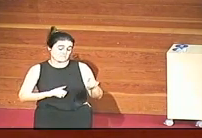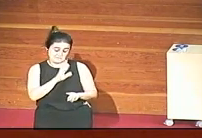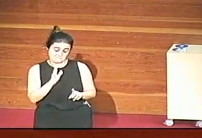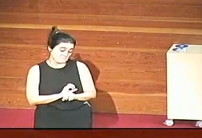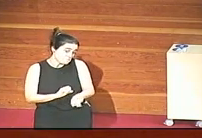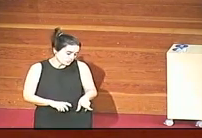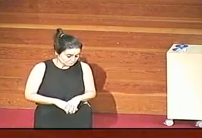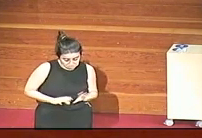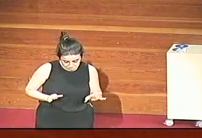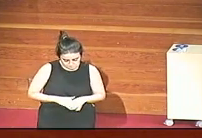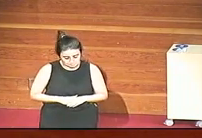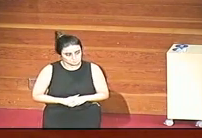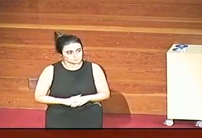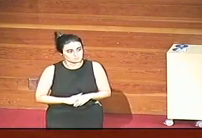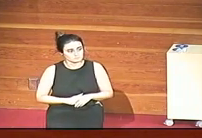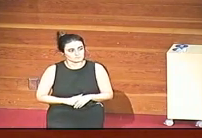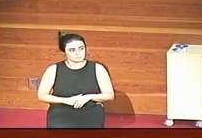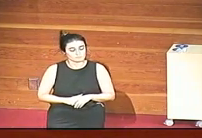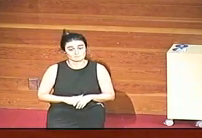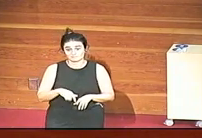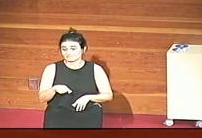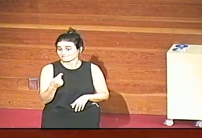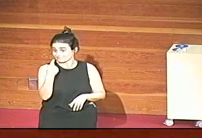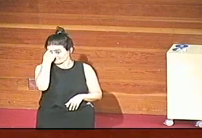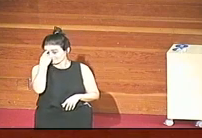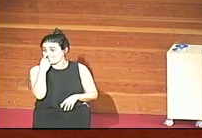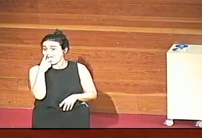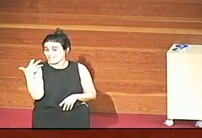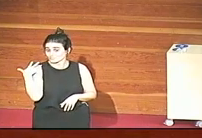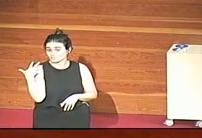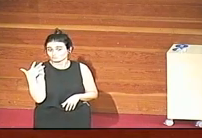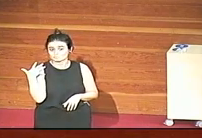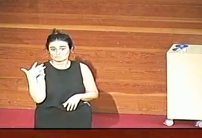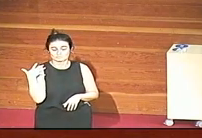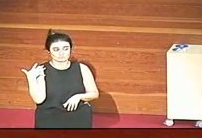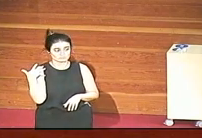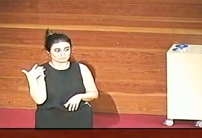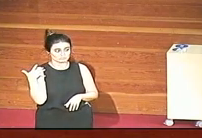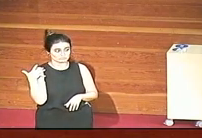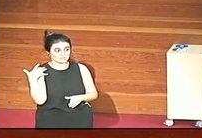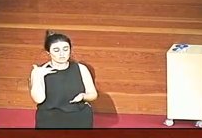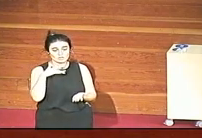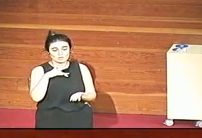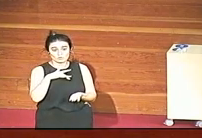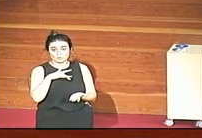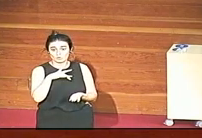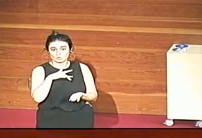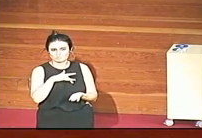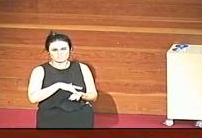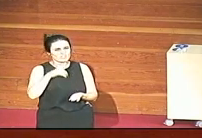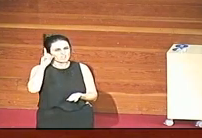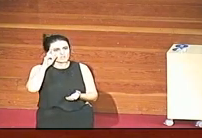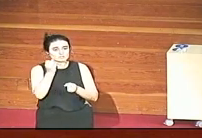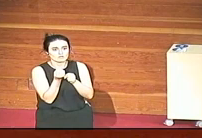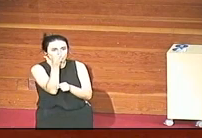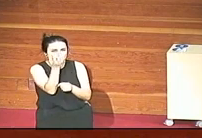y pero eso nos recuerda por ejemplo hace unos años cuando cuando bueno no sé qué tiraron por las